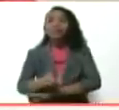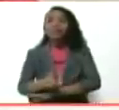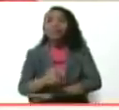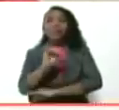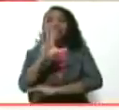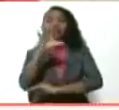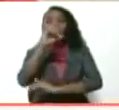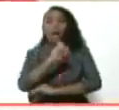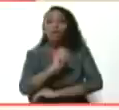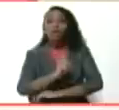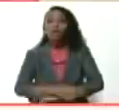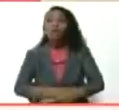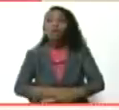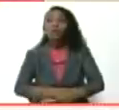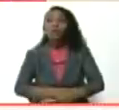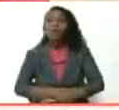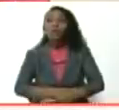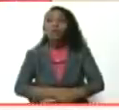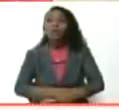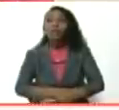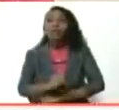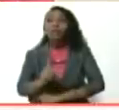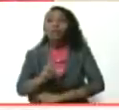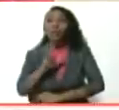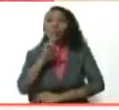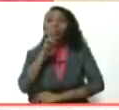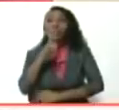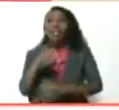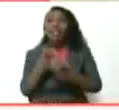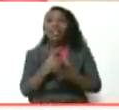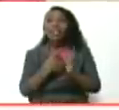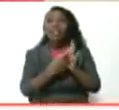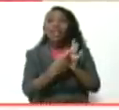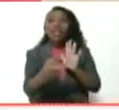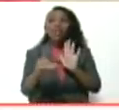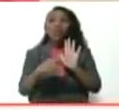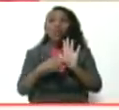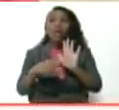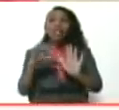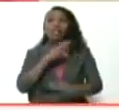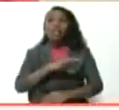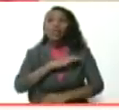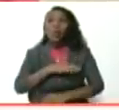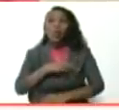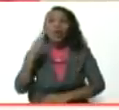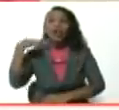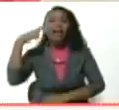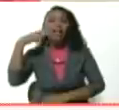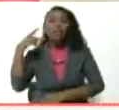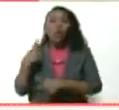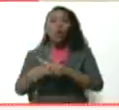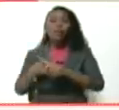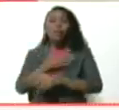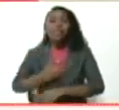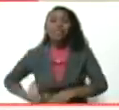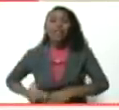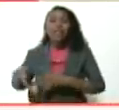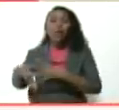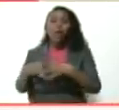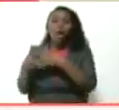5 años del nefasto decreto del señor Obama, donde nos declaraba una